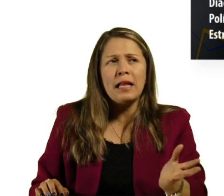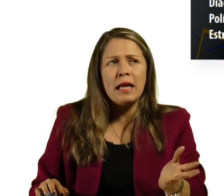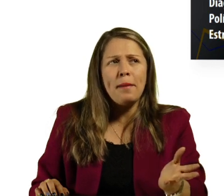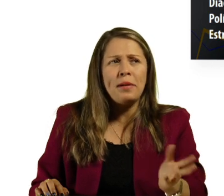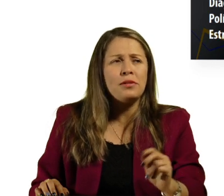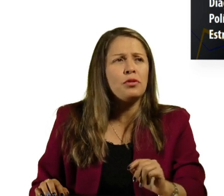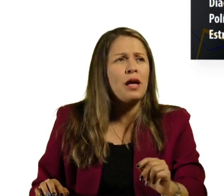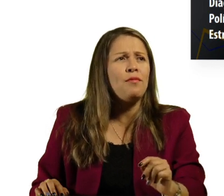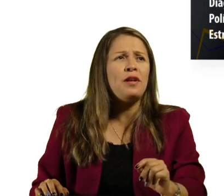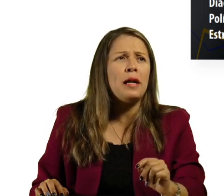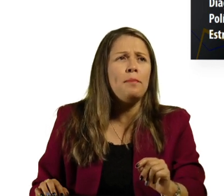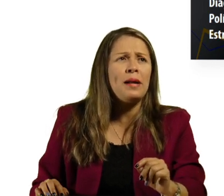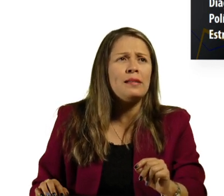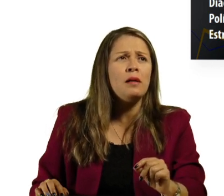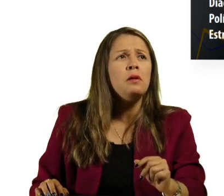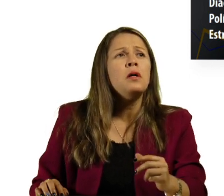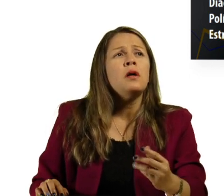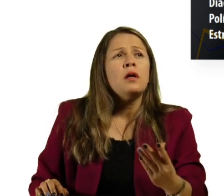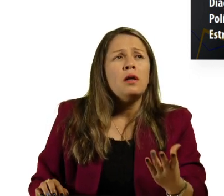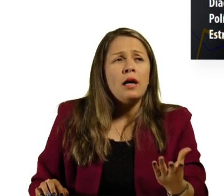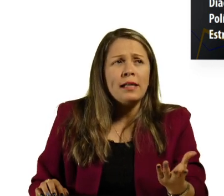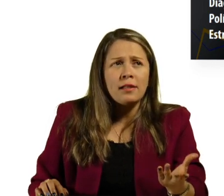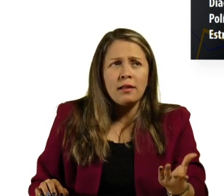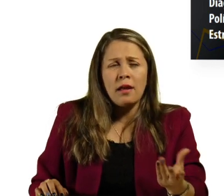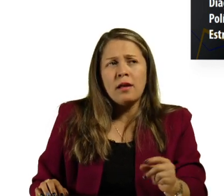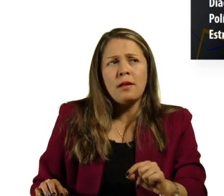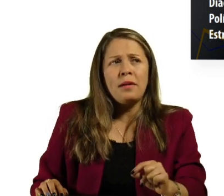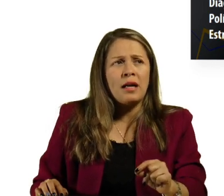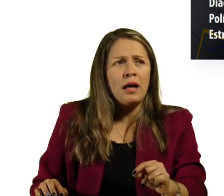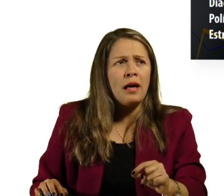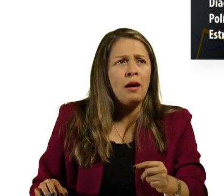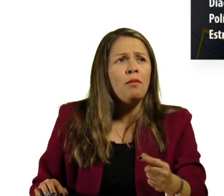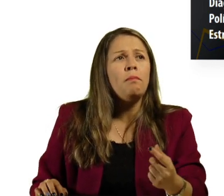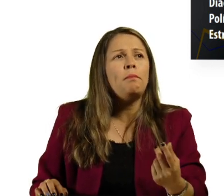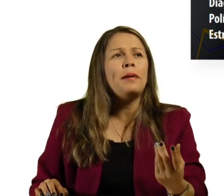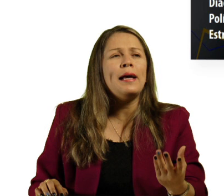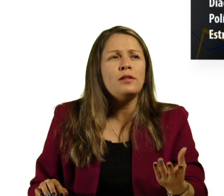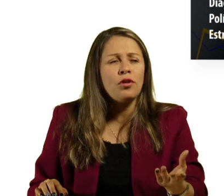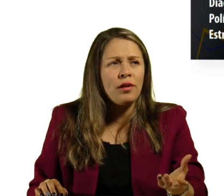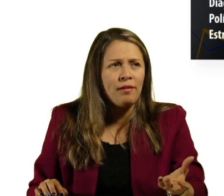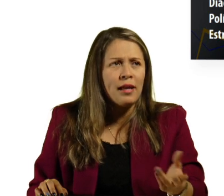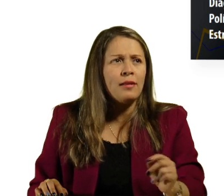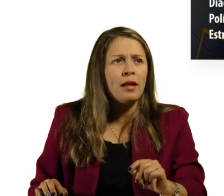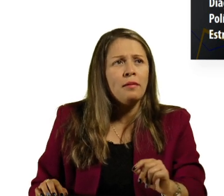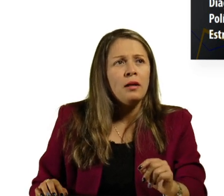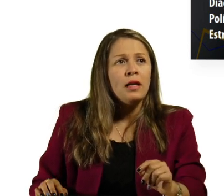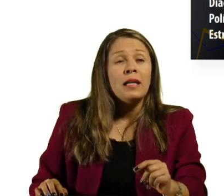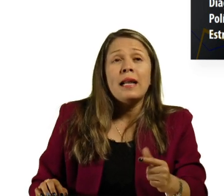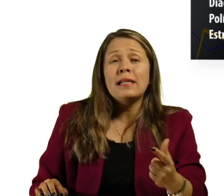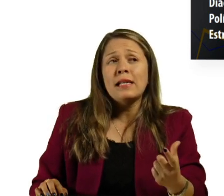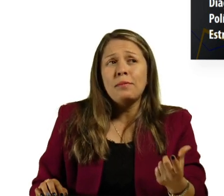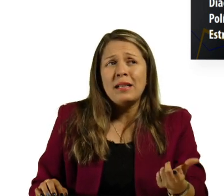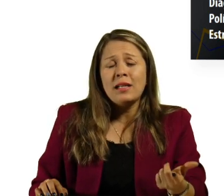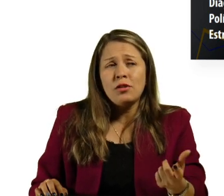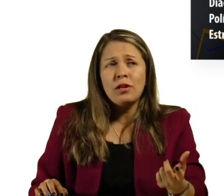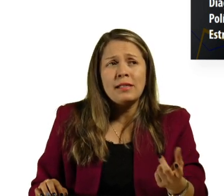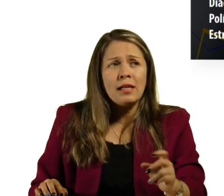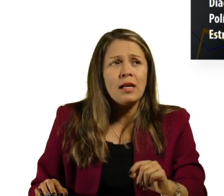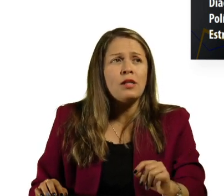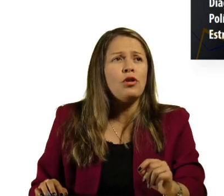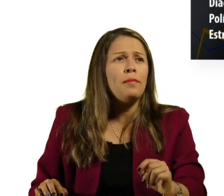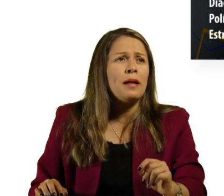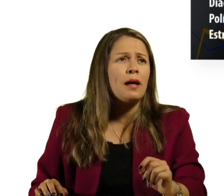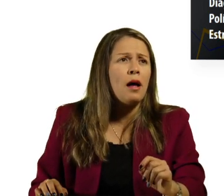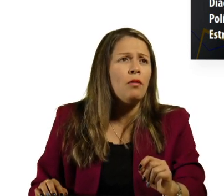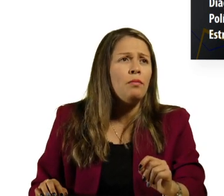La estrategia de precios que define la empresa, estrategias de mercadeo, precio de venta, la segmentación que se